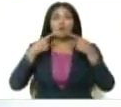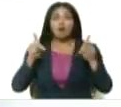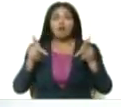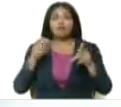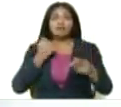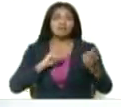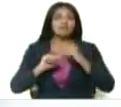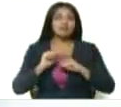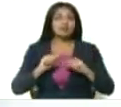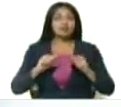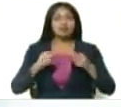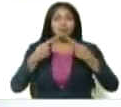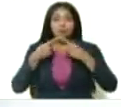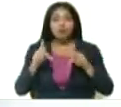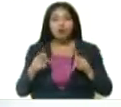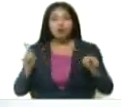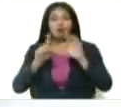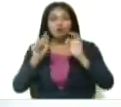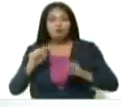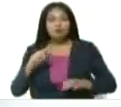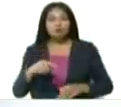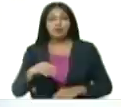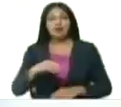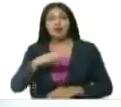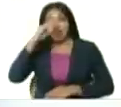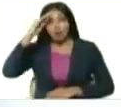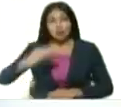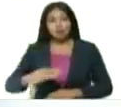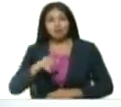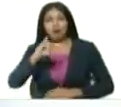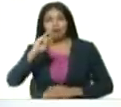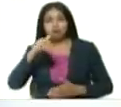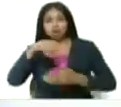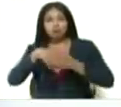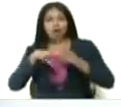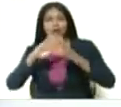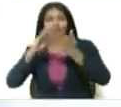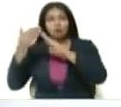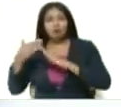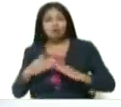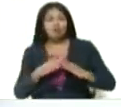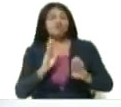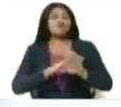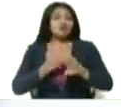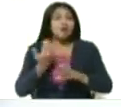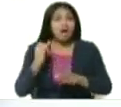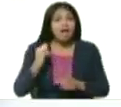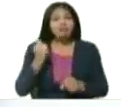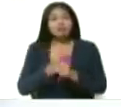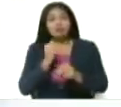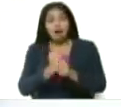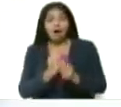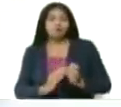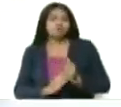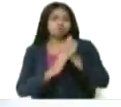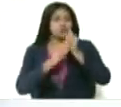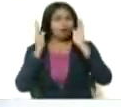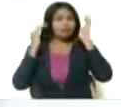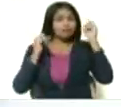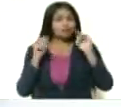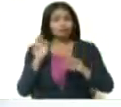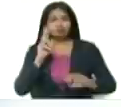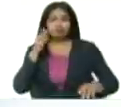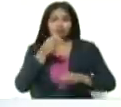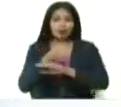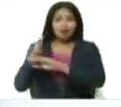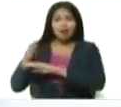defensa integral, la Milicia Nacional Bolivariana, ahí en la comunidad, por su trabajo, por su liderazgo, por su atención en el casa